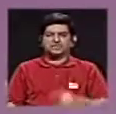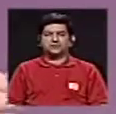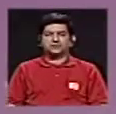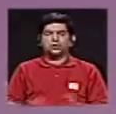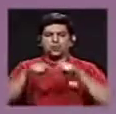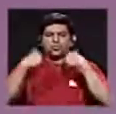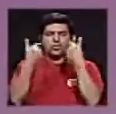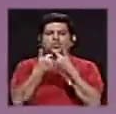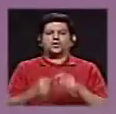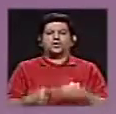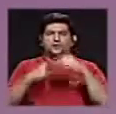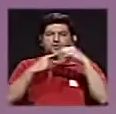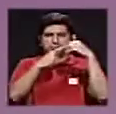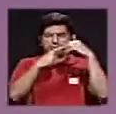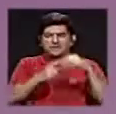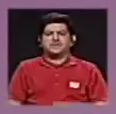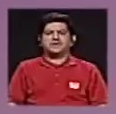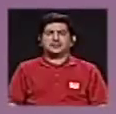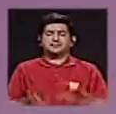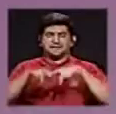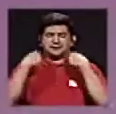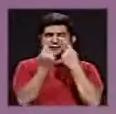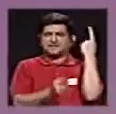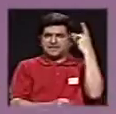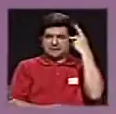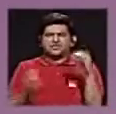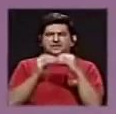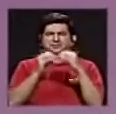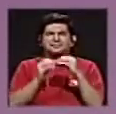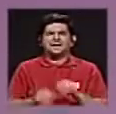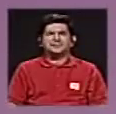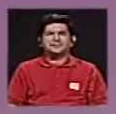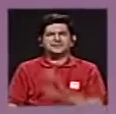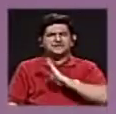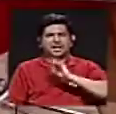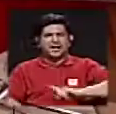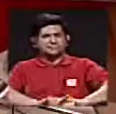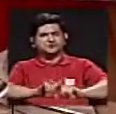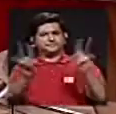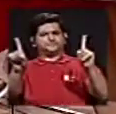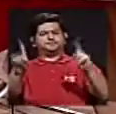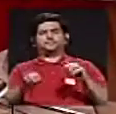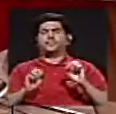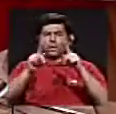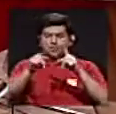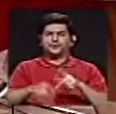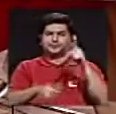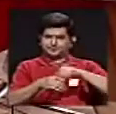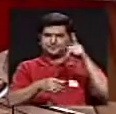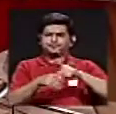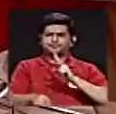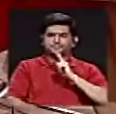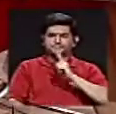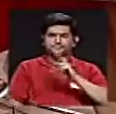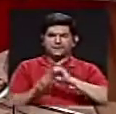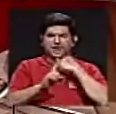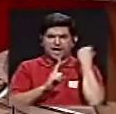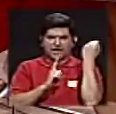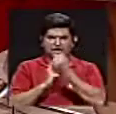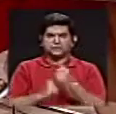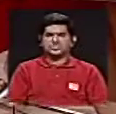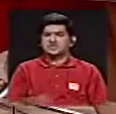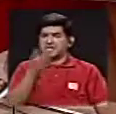políticas de partidos políticos sino una opción un poco más distinta verdad una opción donde se le permite la participación real a la sociedad civil